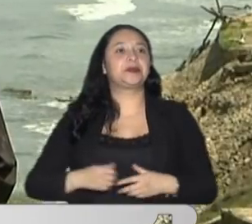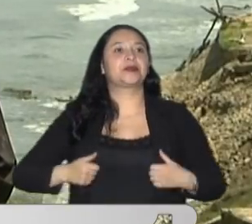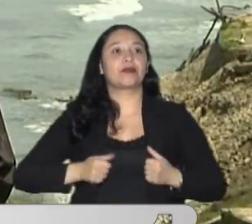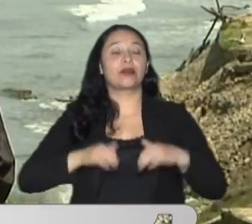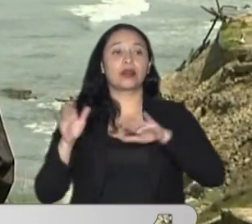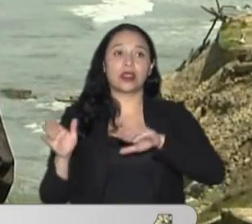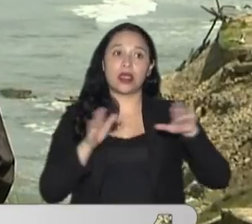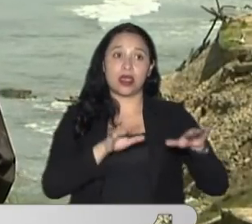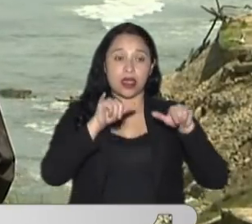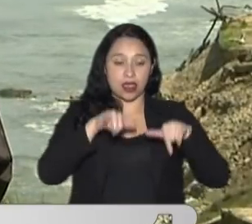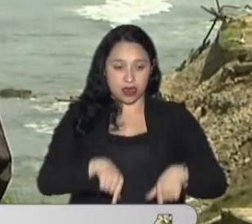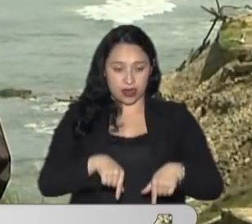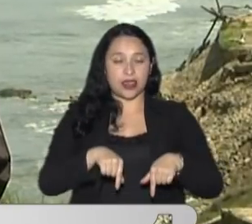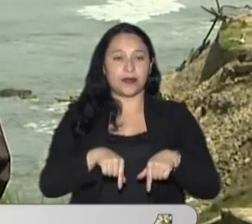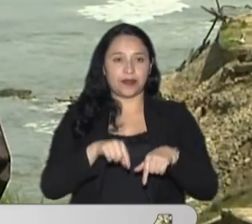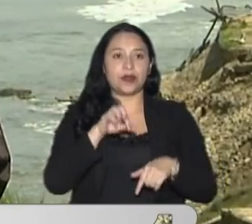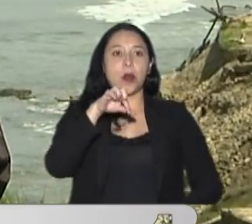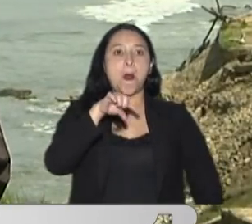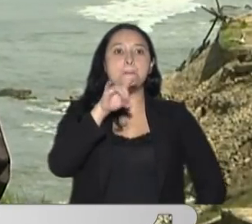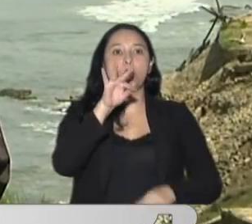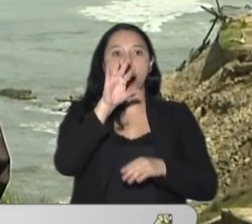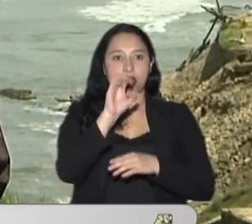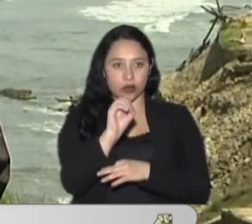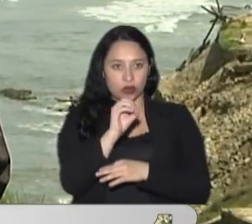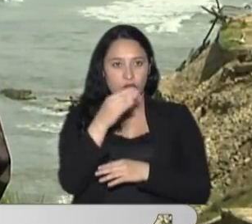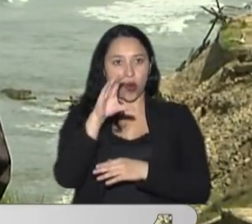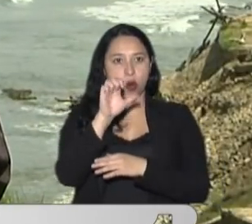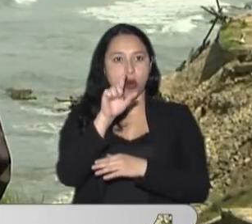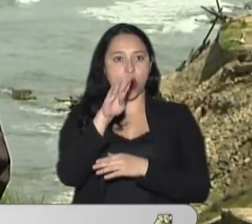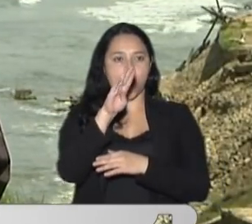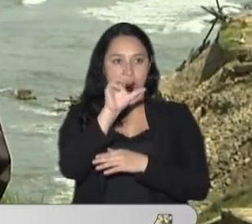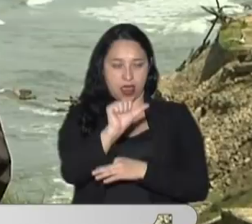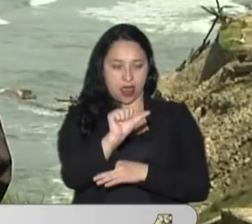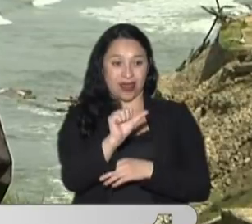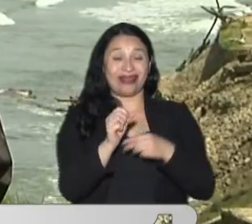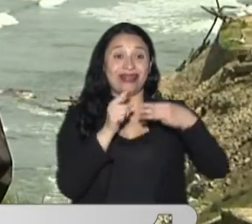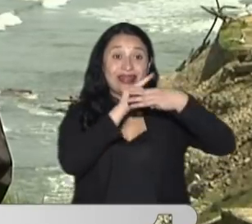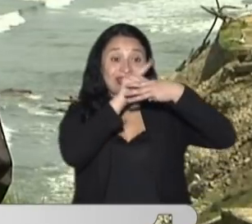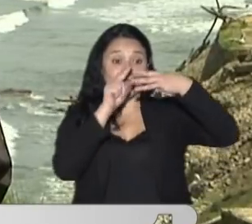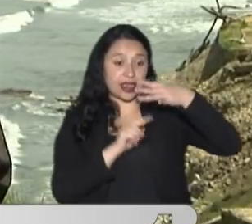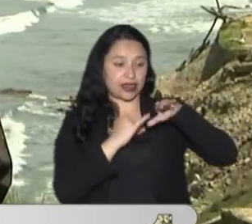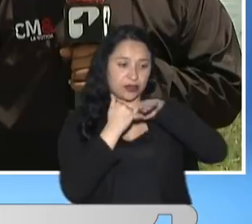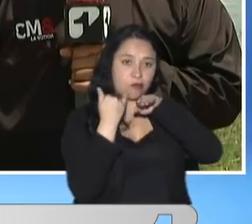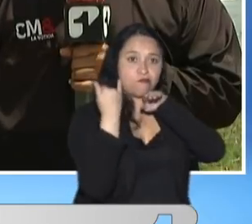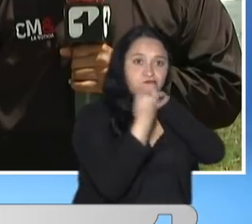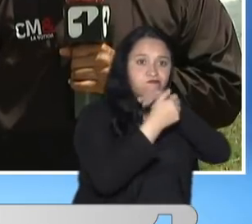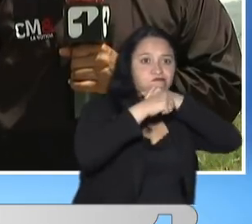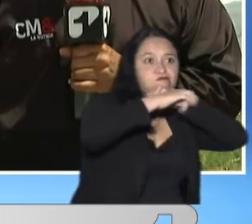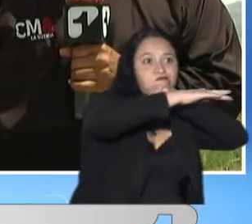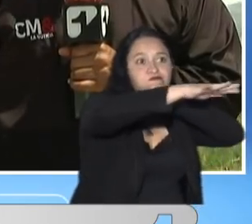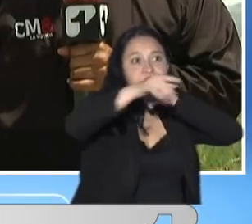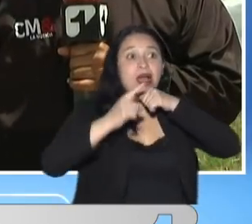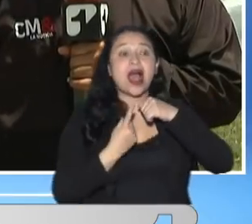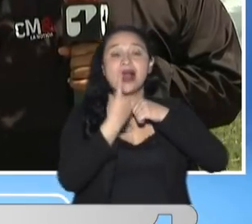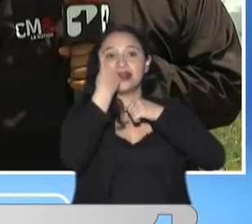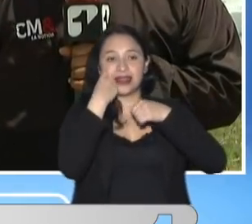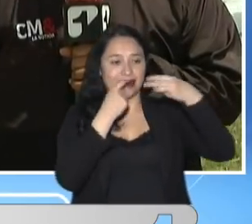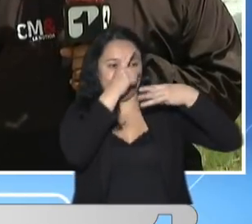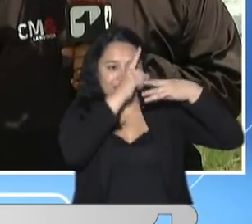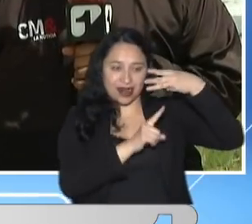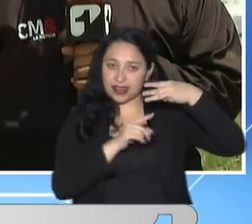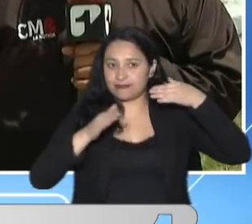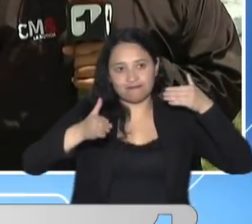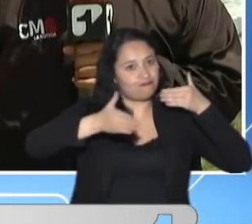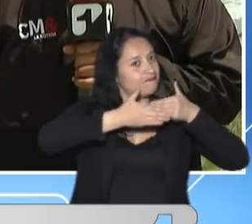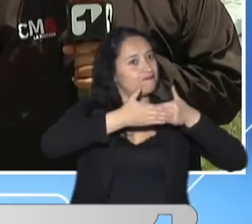Colombia, en efecto fueron cerradas 3 playas ayer hacia las 12 del mediodía, al cumplirse